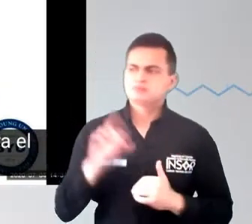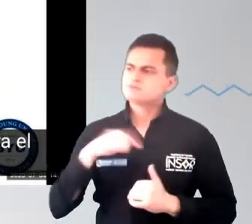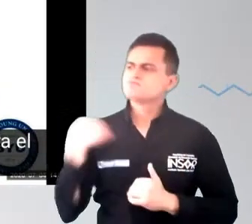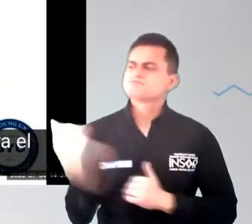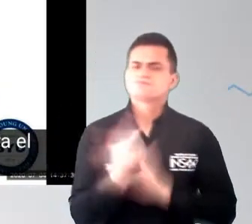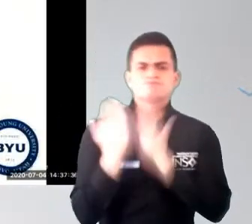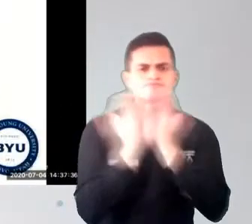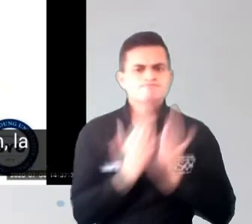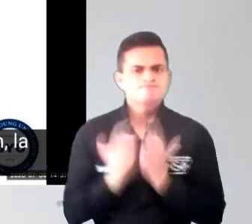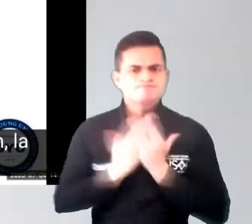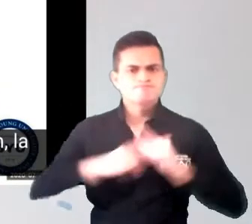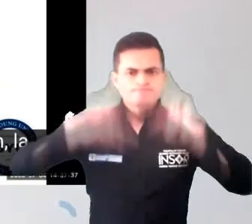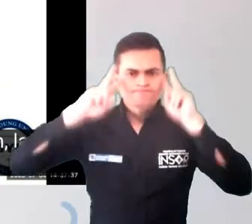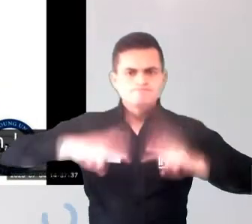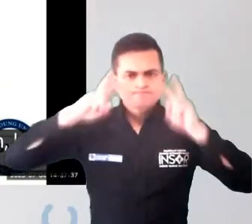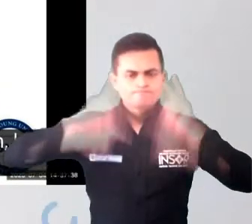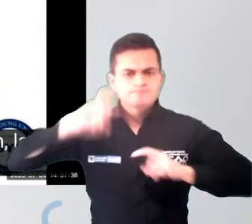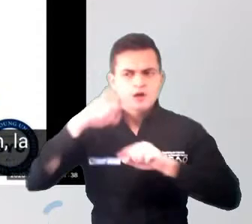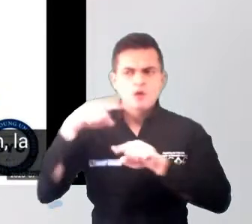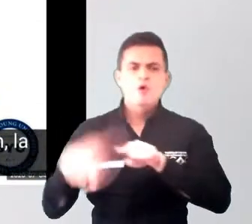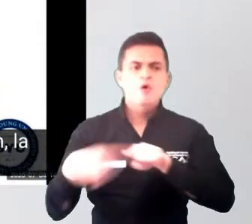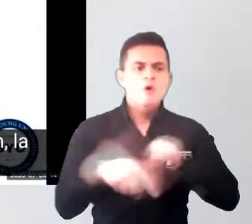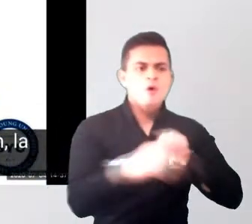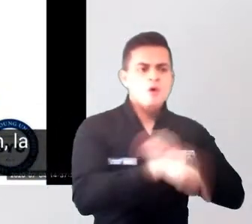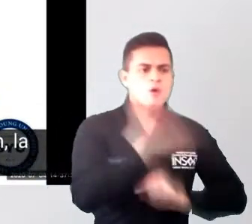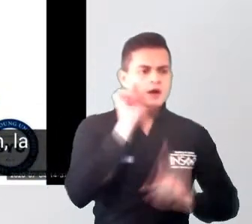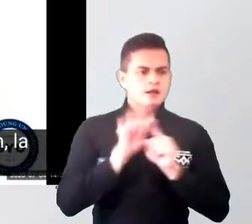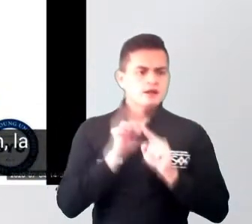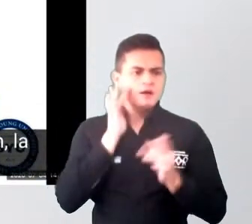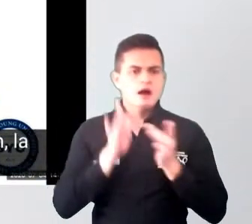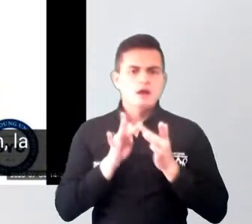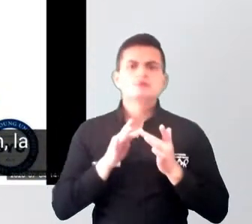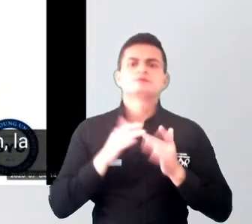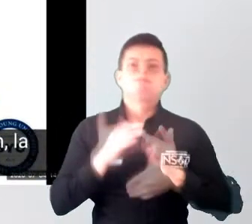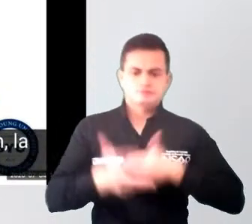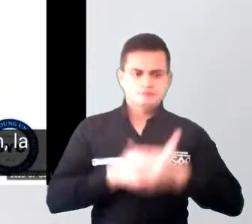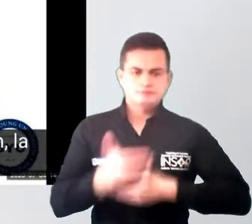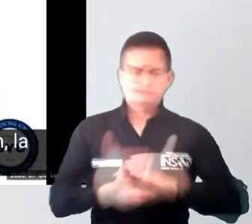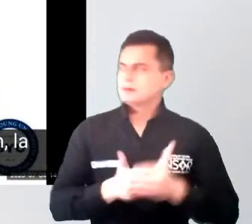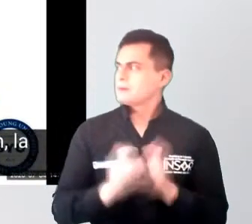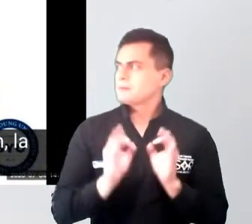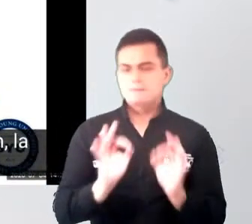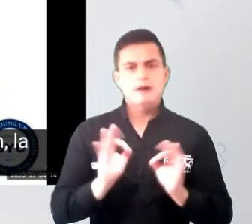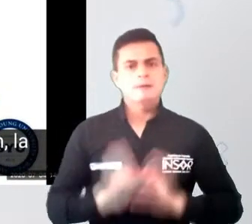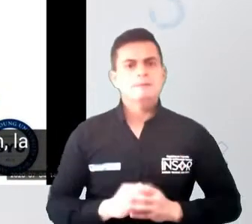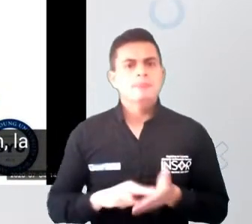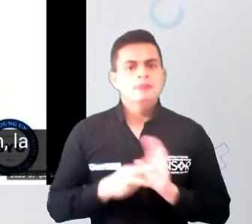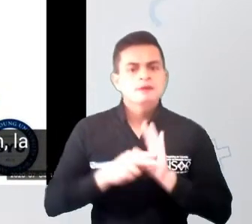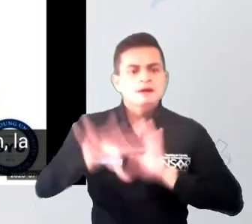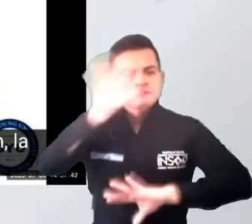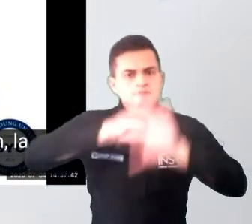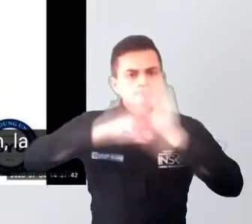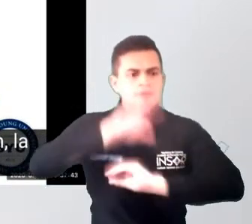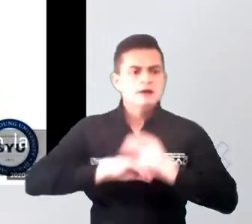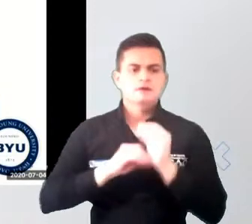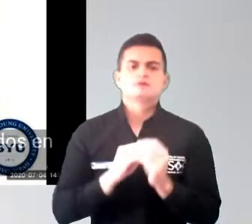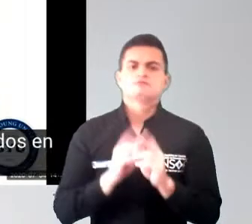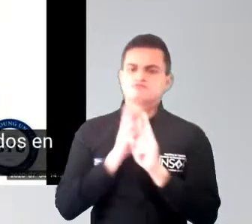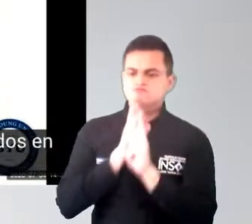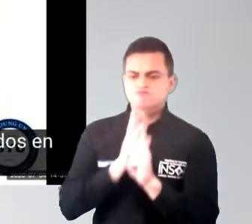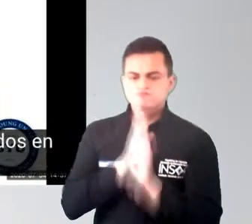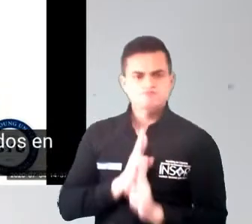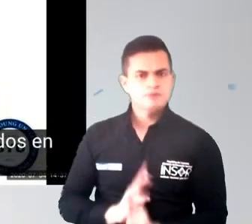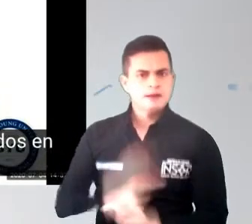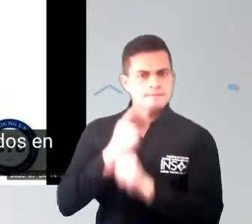investigaciones que el compromiso para el aprendizaje se correlaciona positivamente con todo tipo de resultados deseados, como